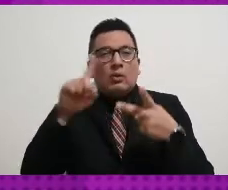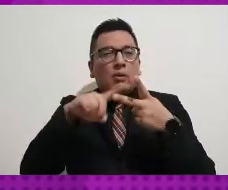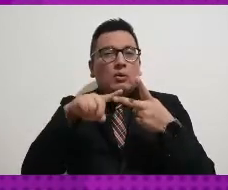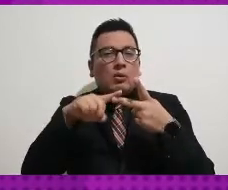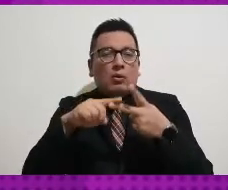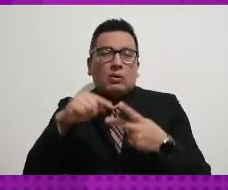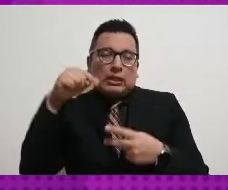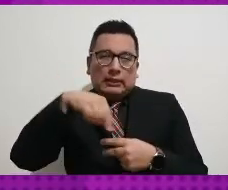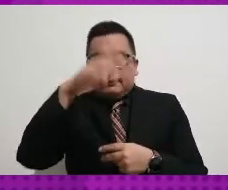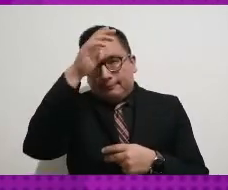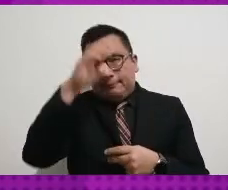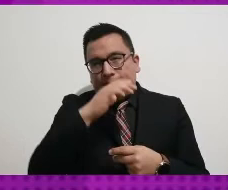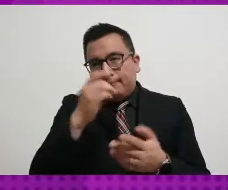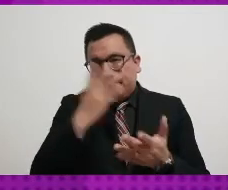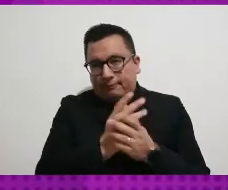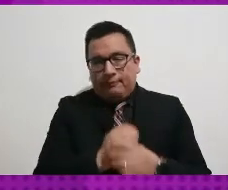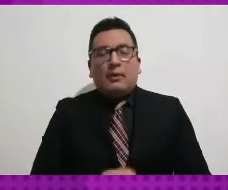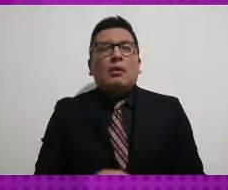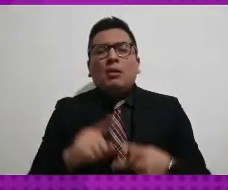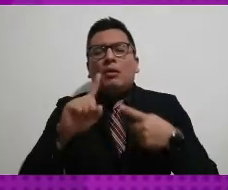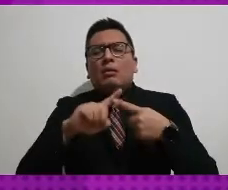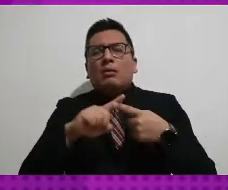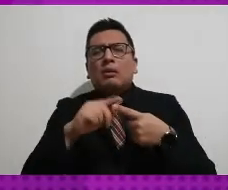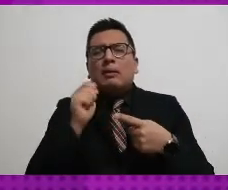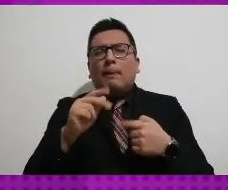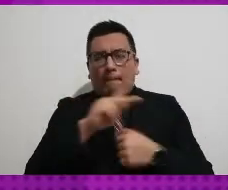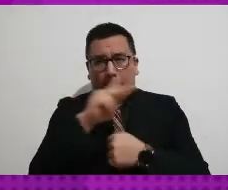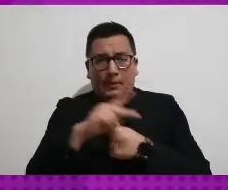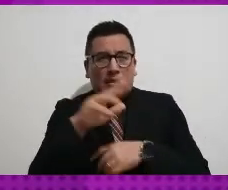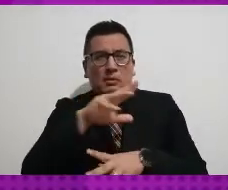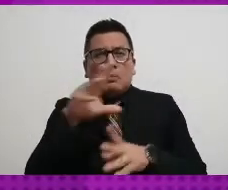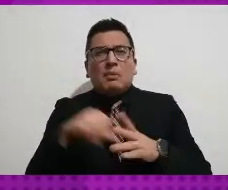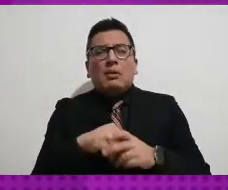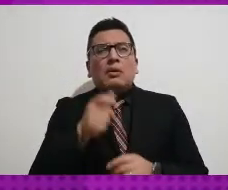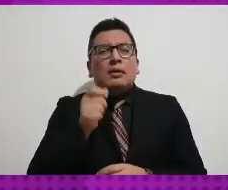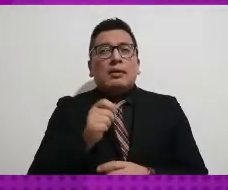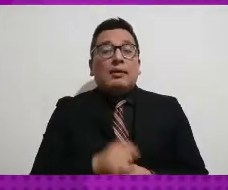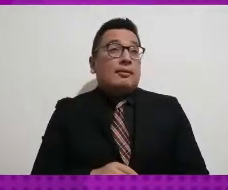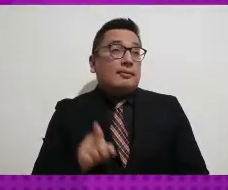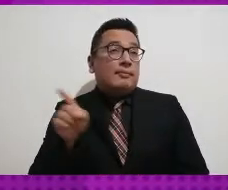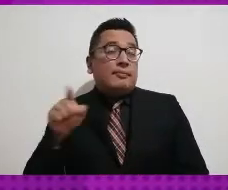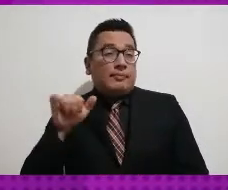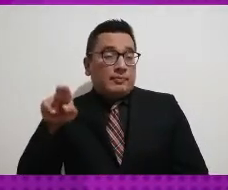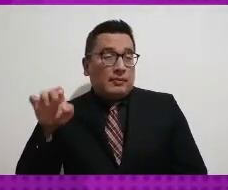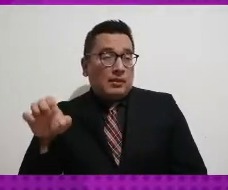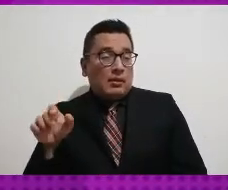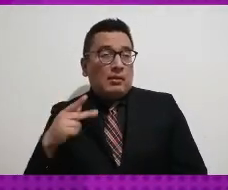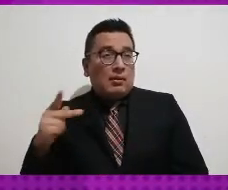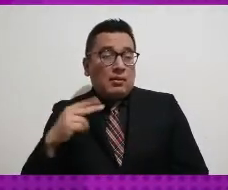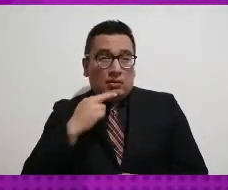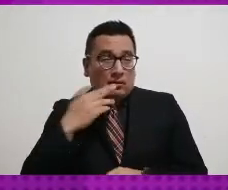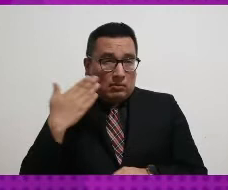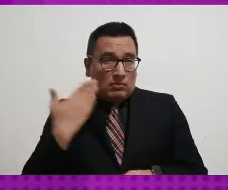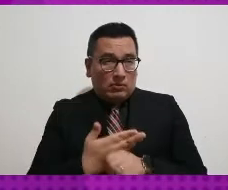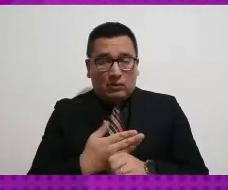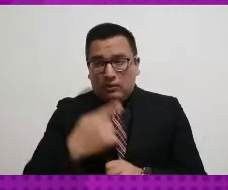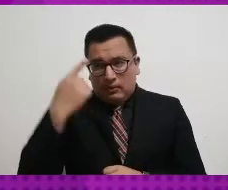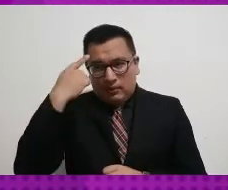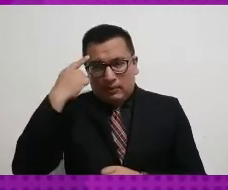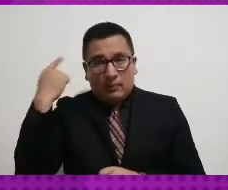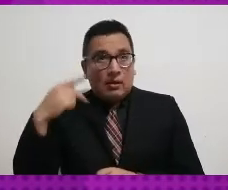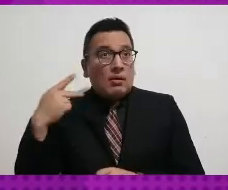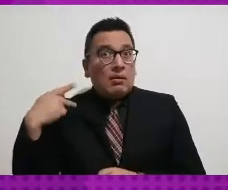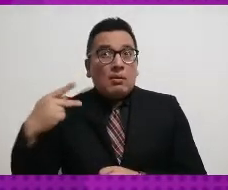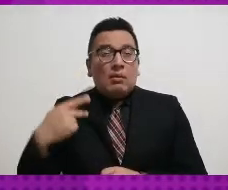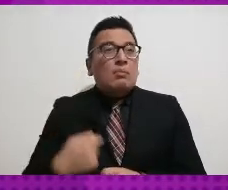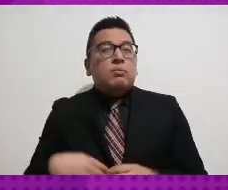nivel federal puedo comentarle que el Instituto Nacional Electoral, bueno, tiene o